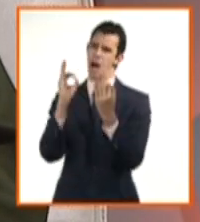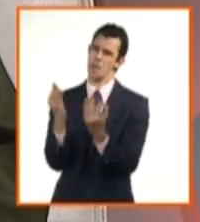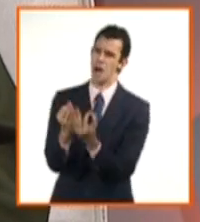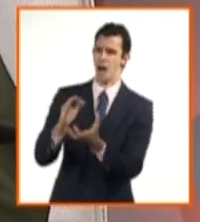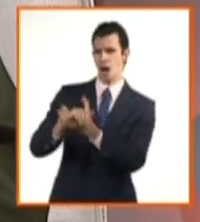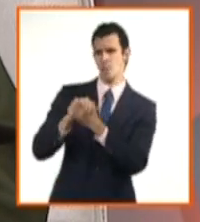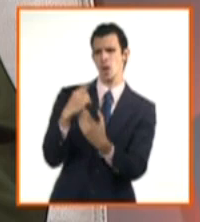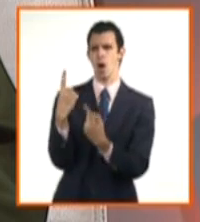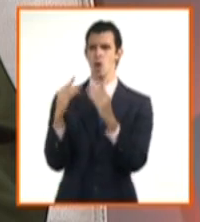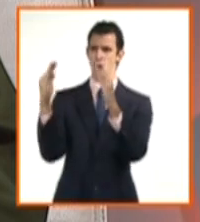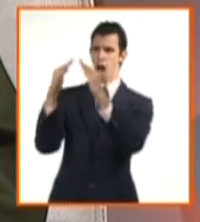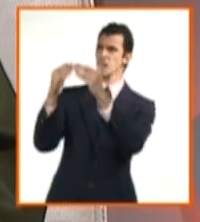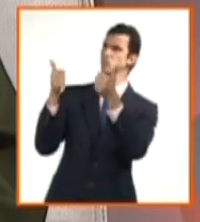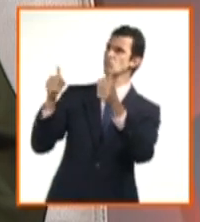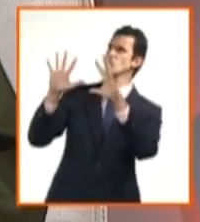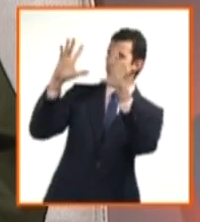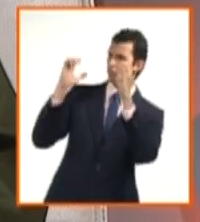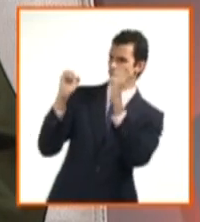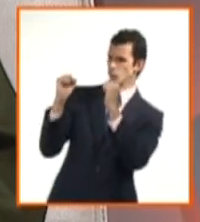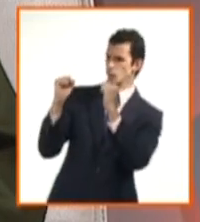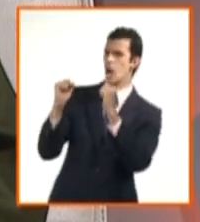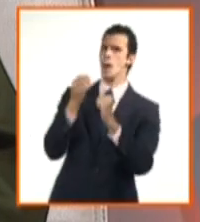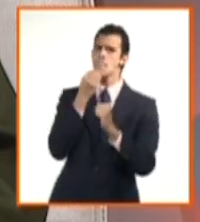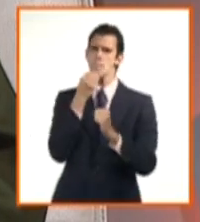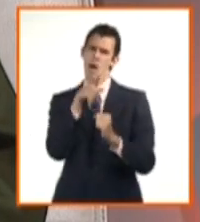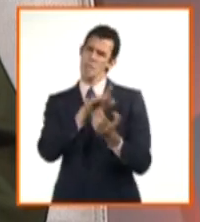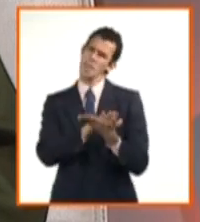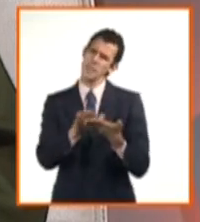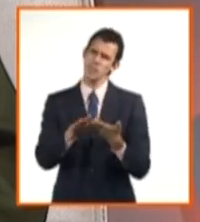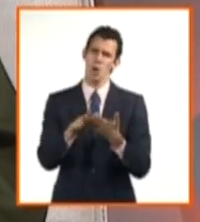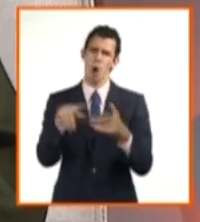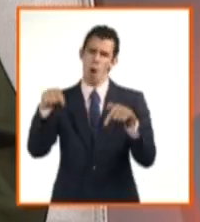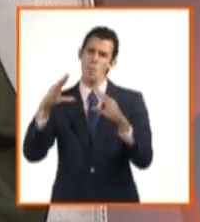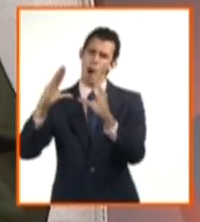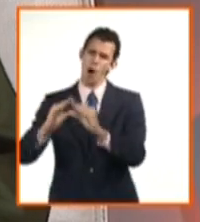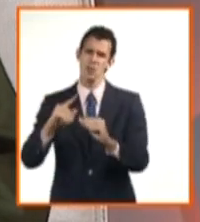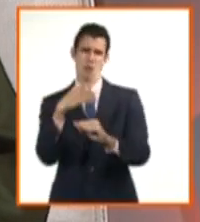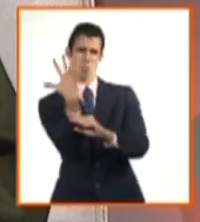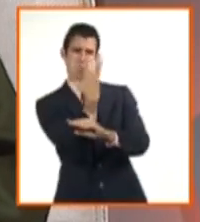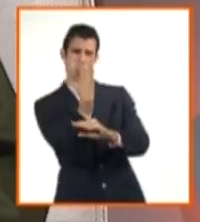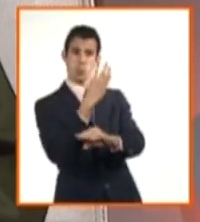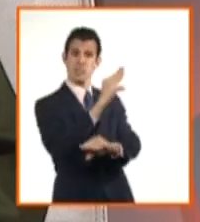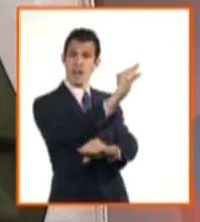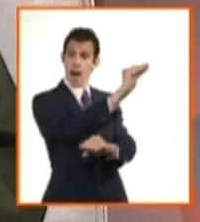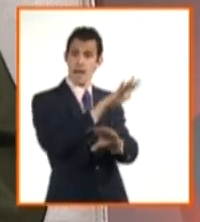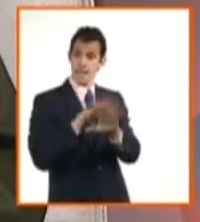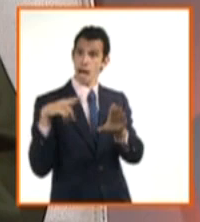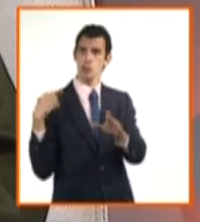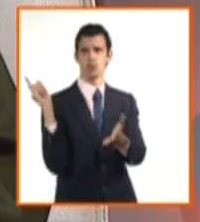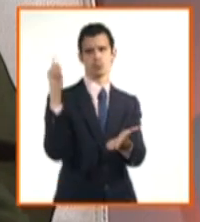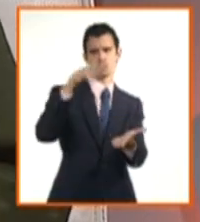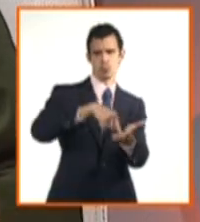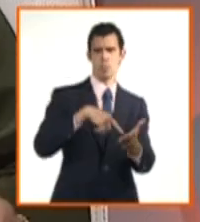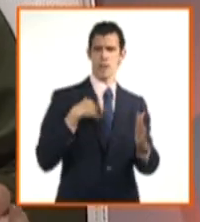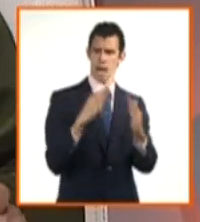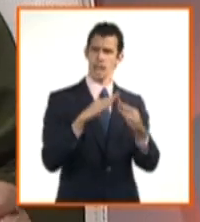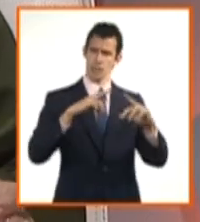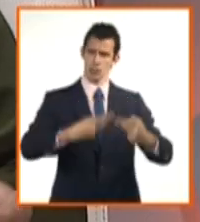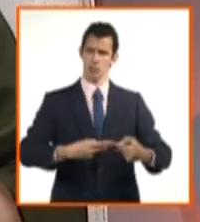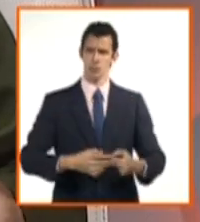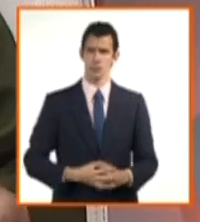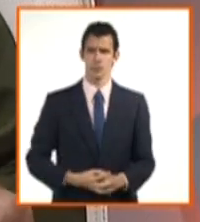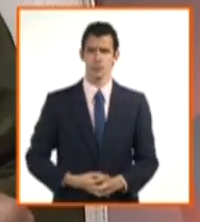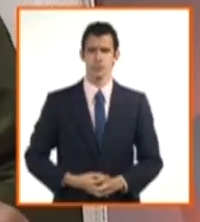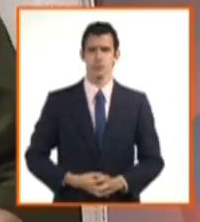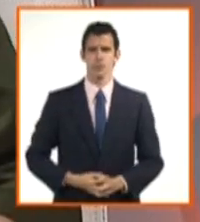esa es una de las condiciones principales que se han dado ahora que es la protección de los familiares en casa de familia un importante papel